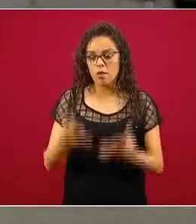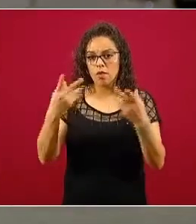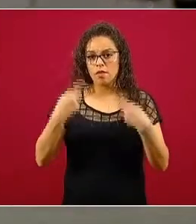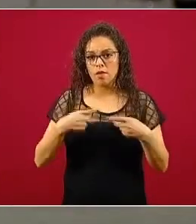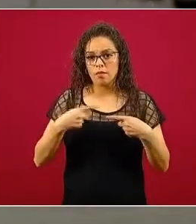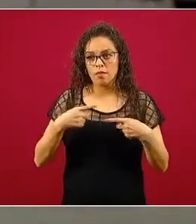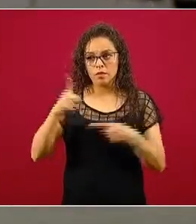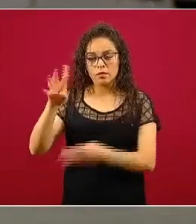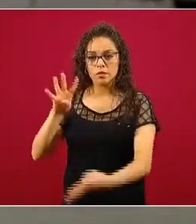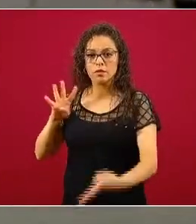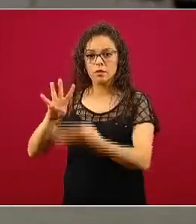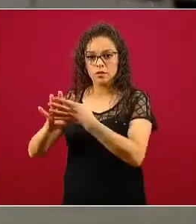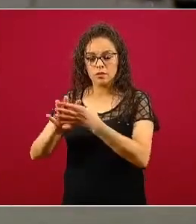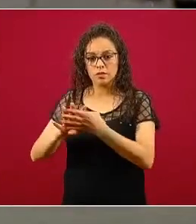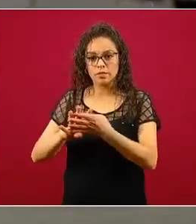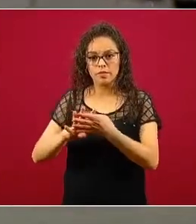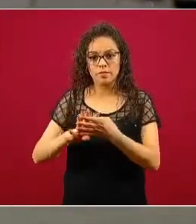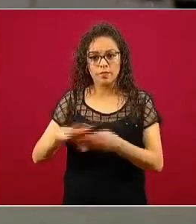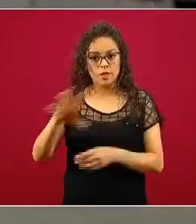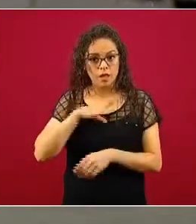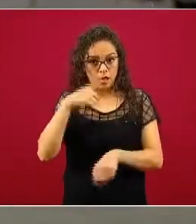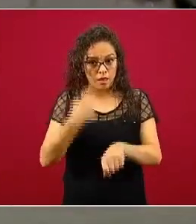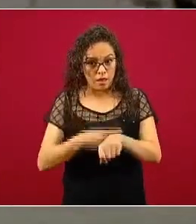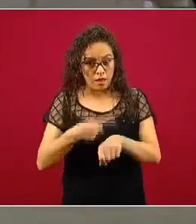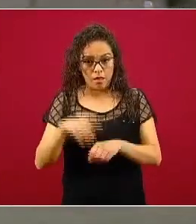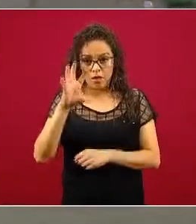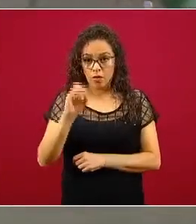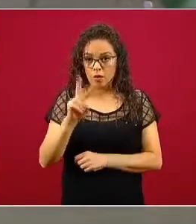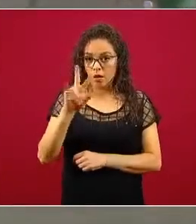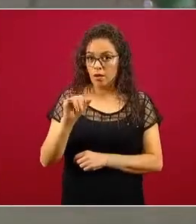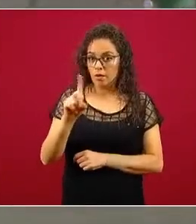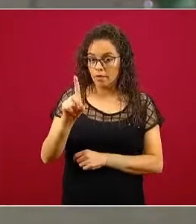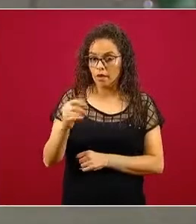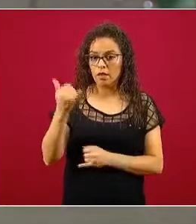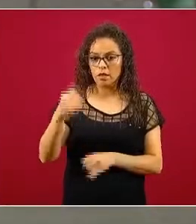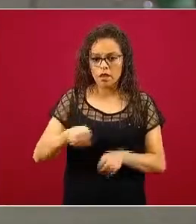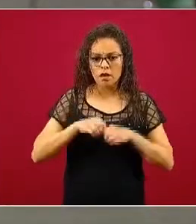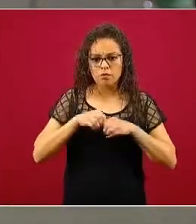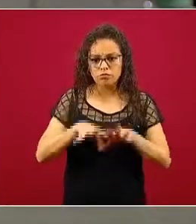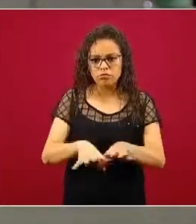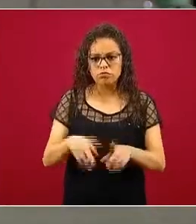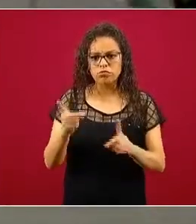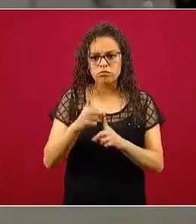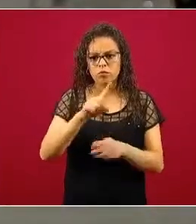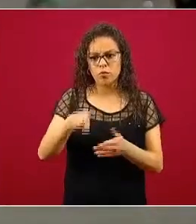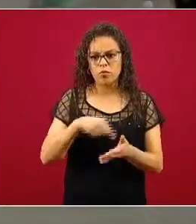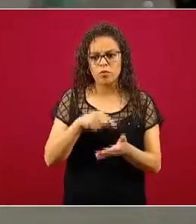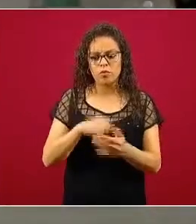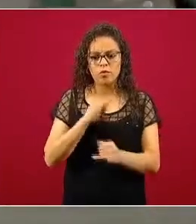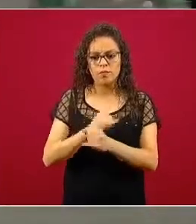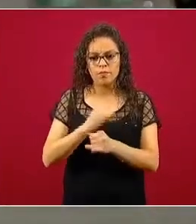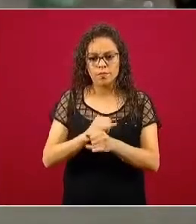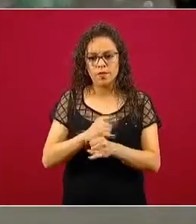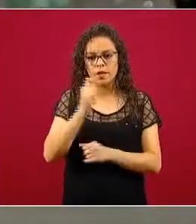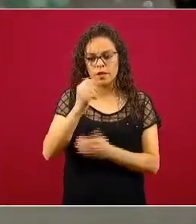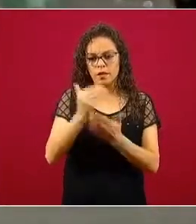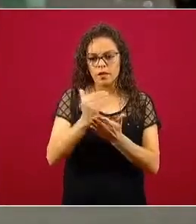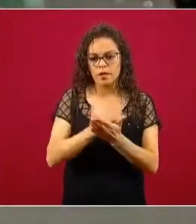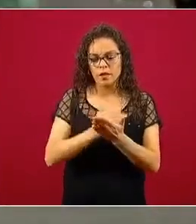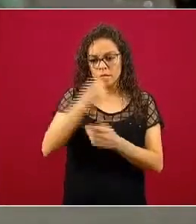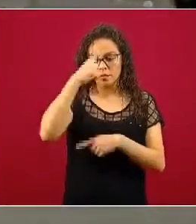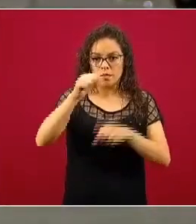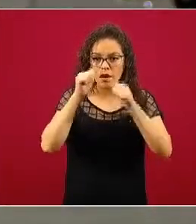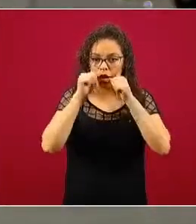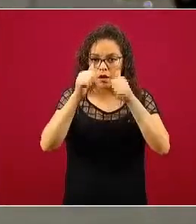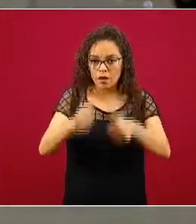privadas de su libertad se encuentran enfermas de COVID, y publicaron en su sitio un protocolo de atención para la atención